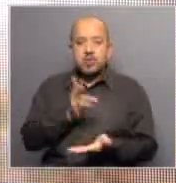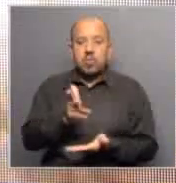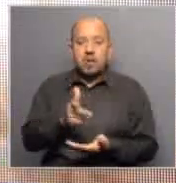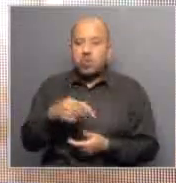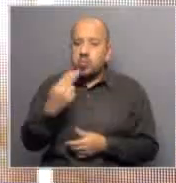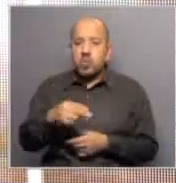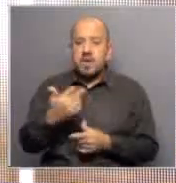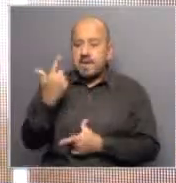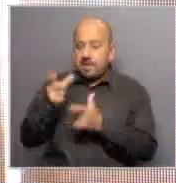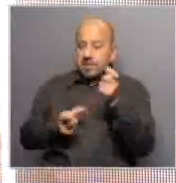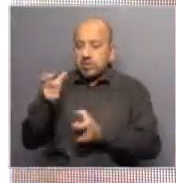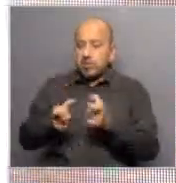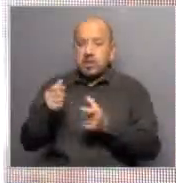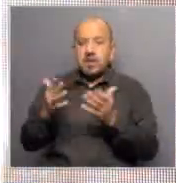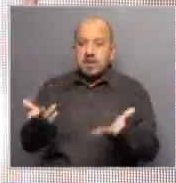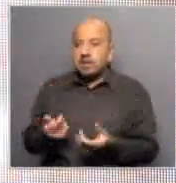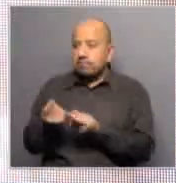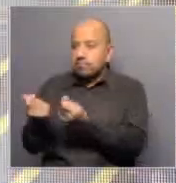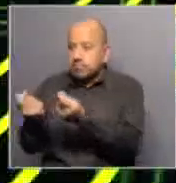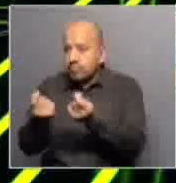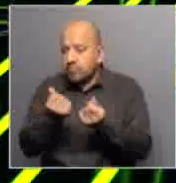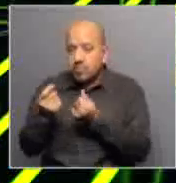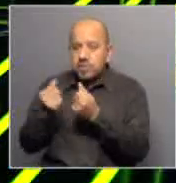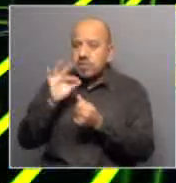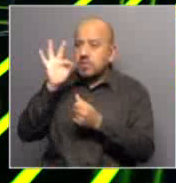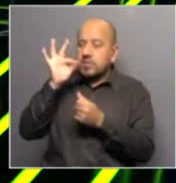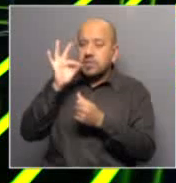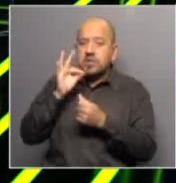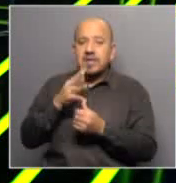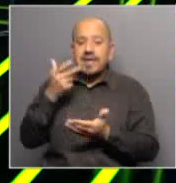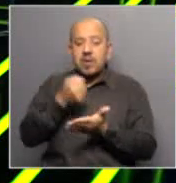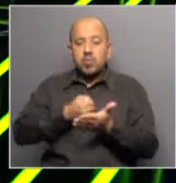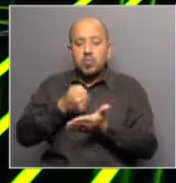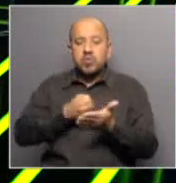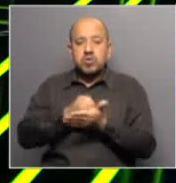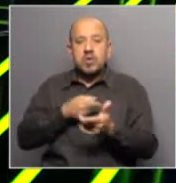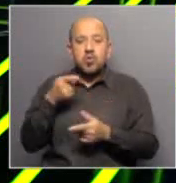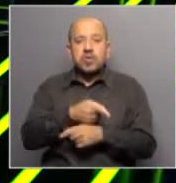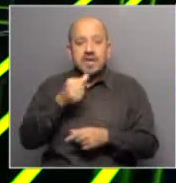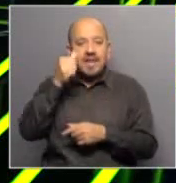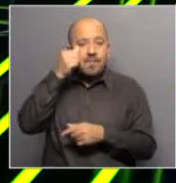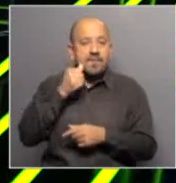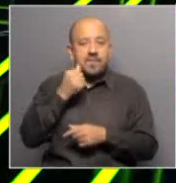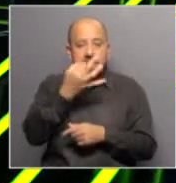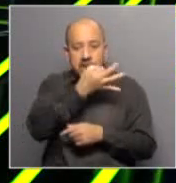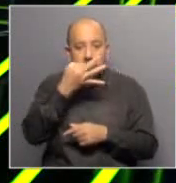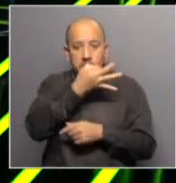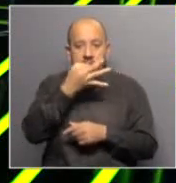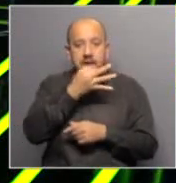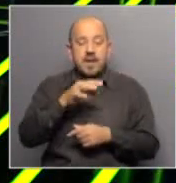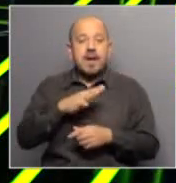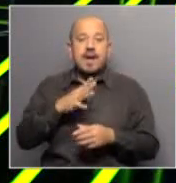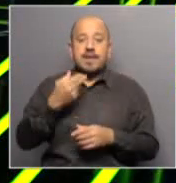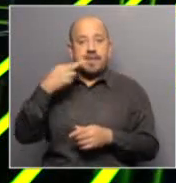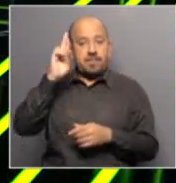los consumidores y la lucha contra el narcotráfico tiene que estar en el marco del respeto